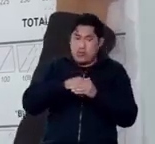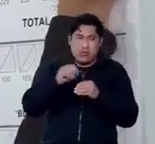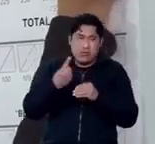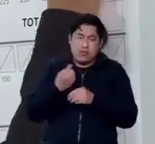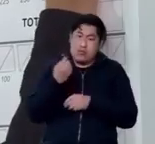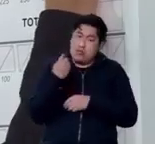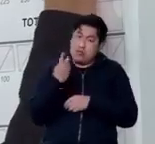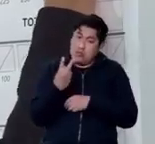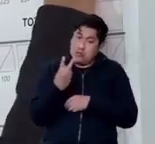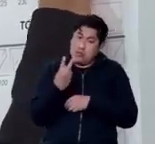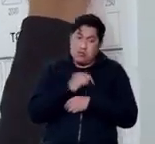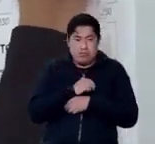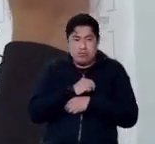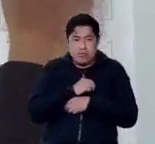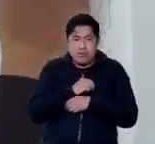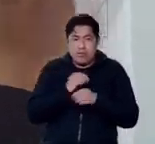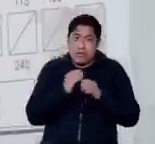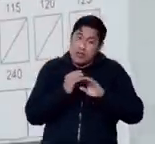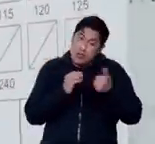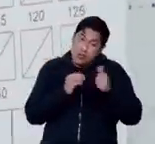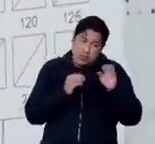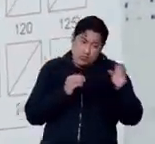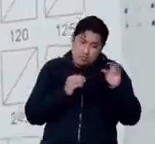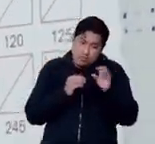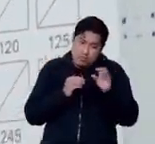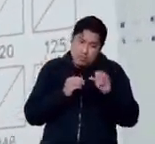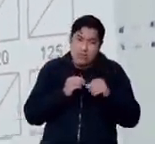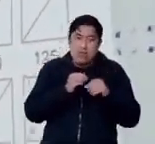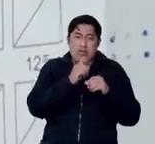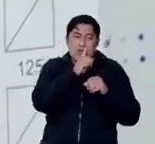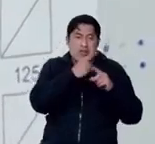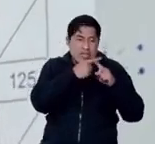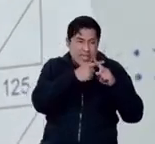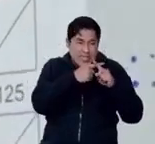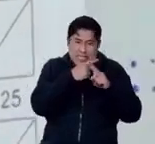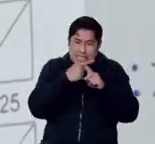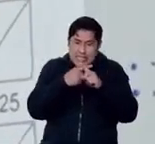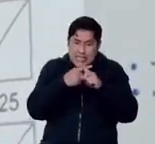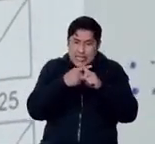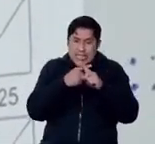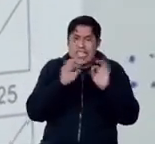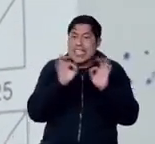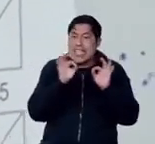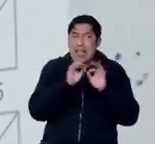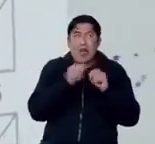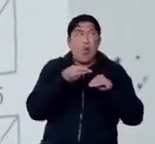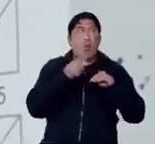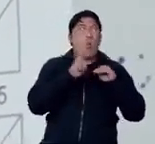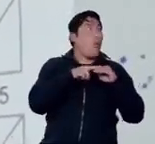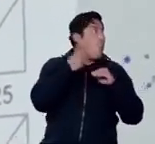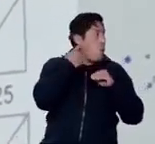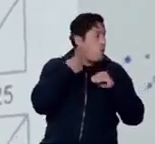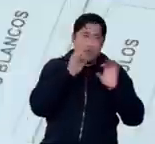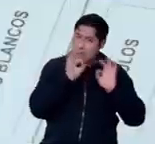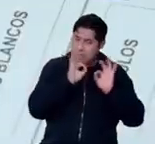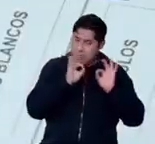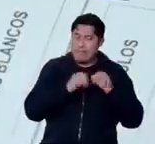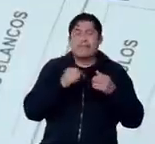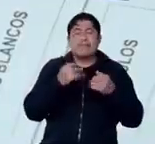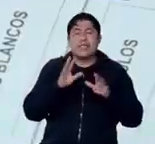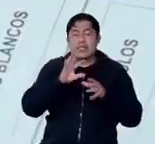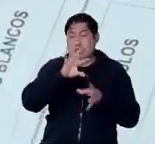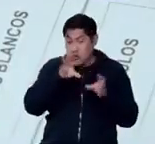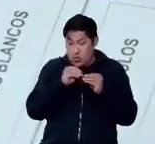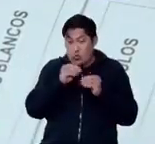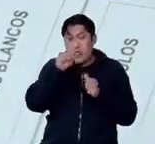deba registrar solo sea de dos dígitos, en las casillas restantes se debe colocar una X para que no quede ninguna casilla en blanco. La suma